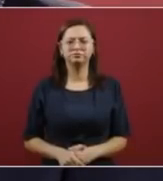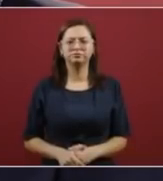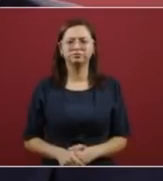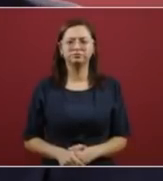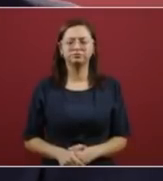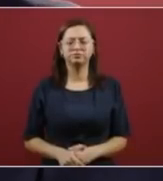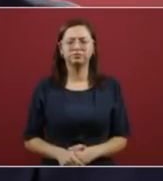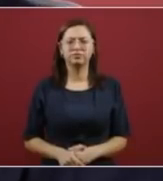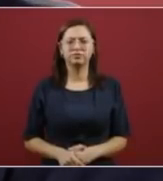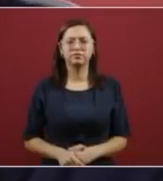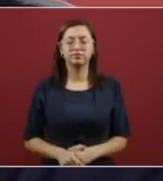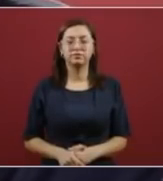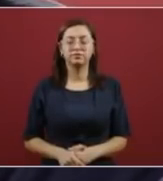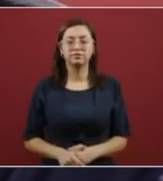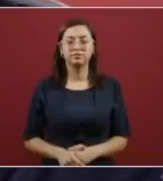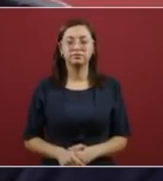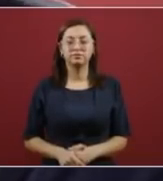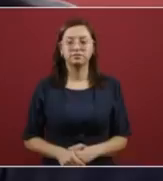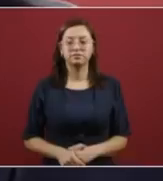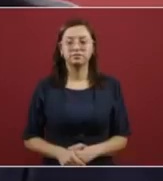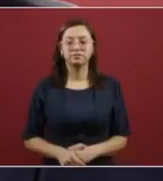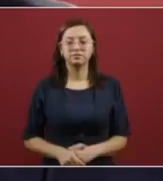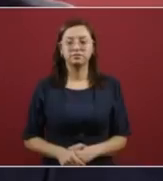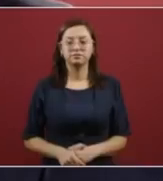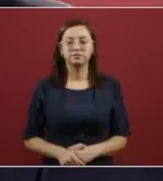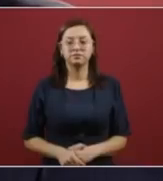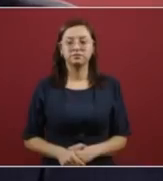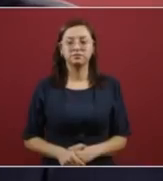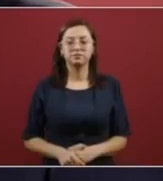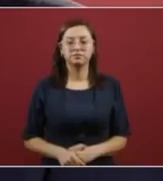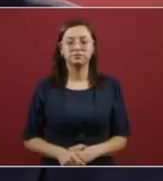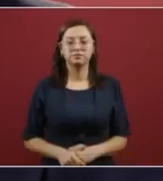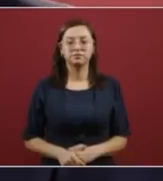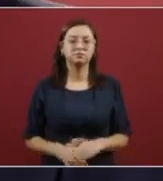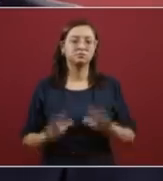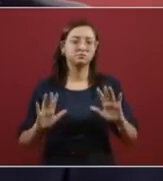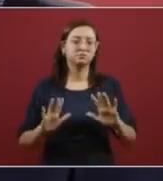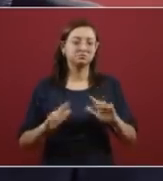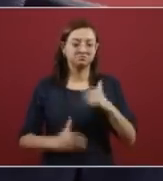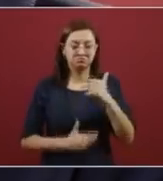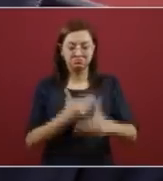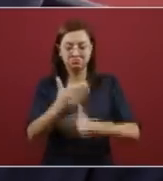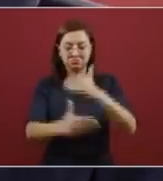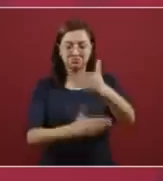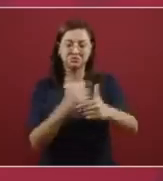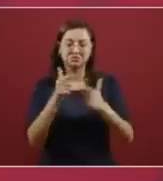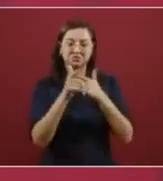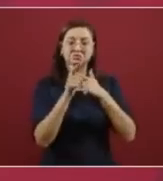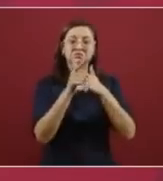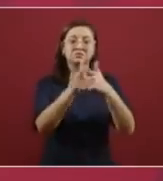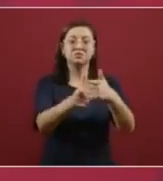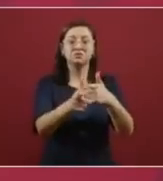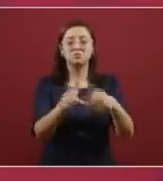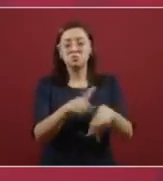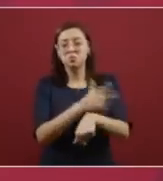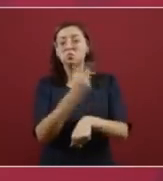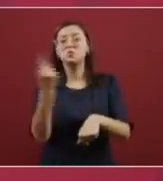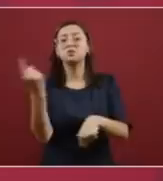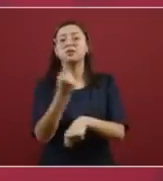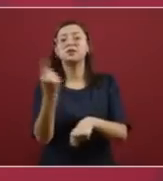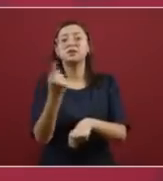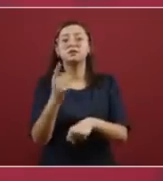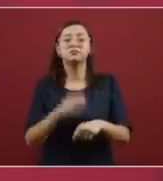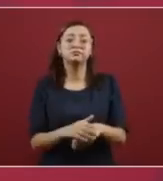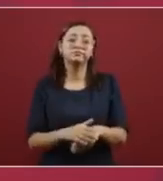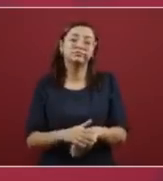va a mantenerse porque fueron concesiones que se dieron en